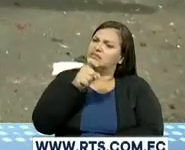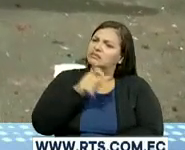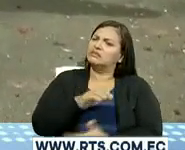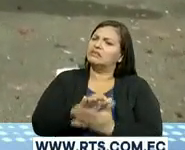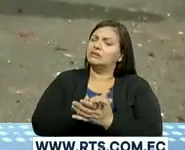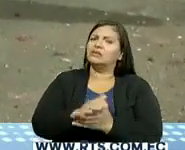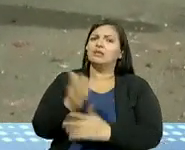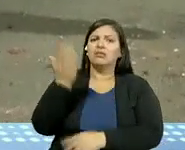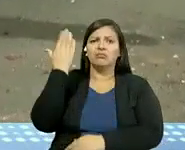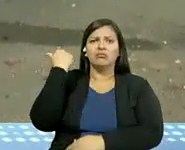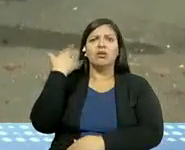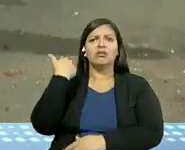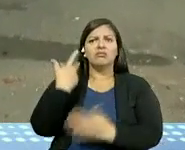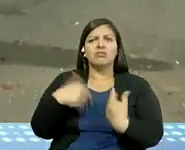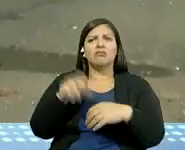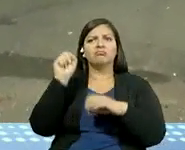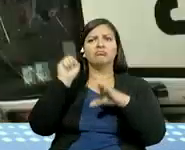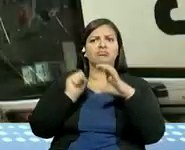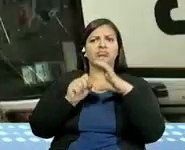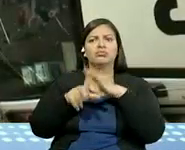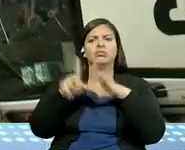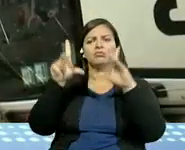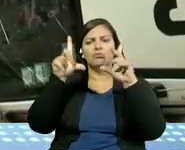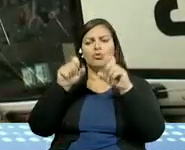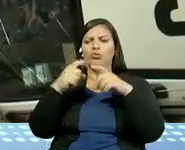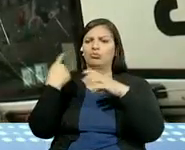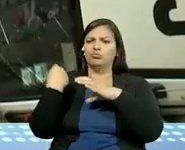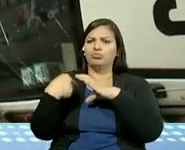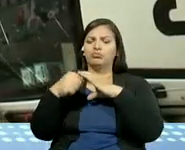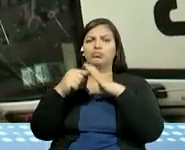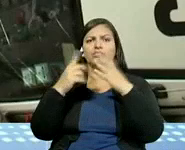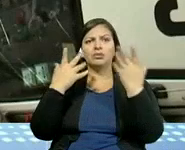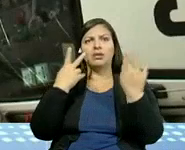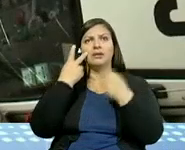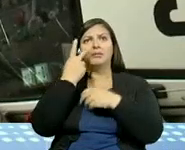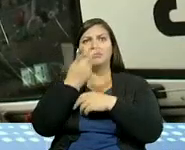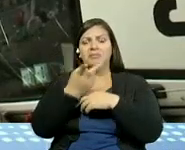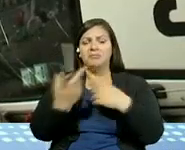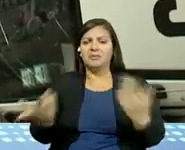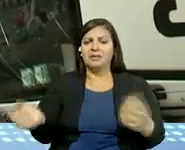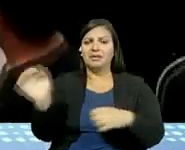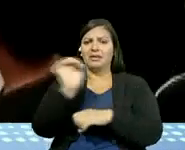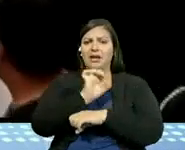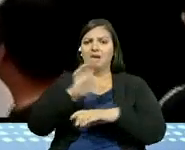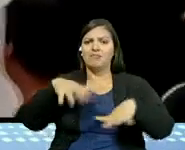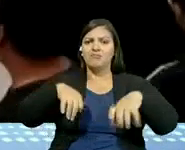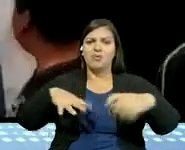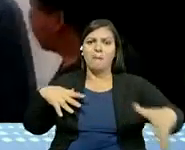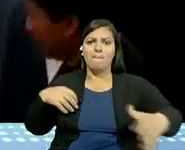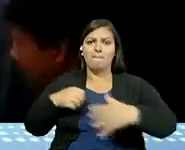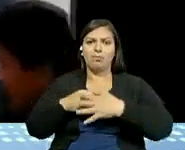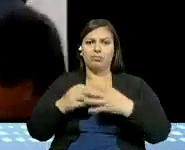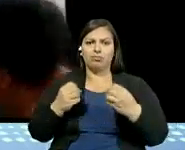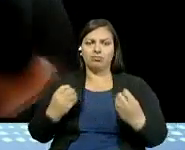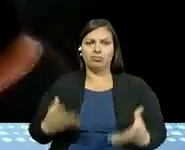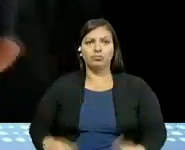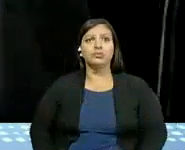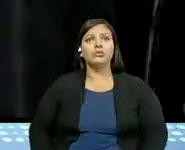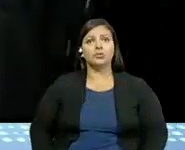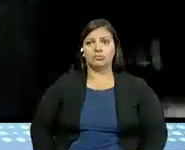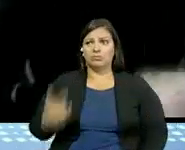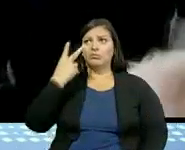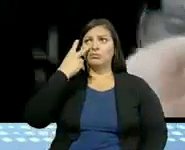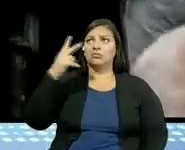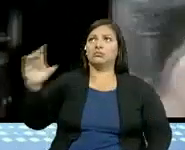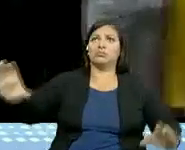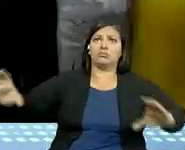aquí. Entonces, bueno, también por otro lado, la imprudencia de los choferes, van a velocidad, no respetan los discos pares.